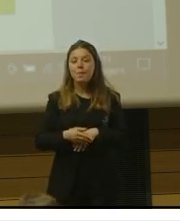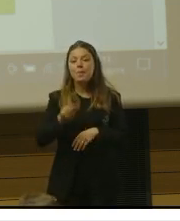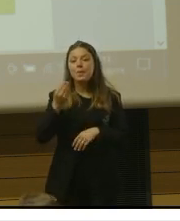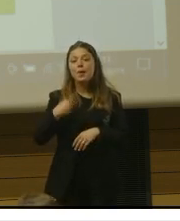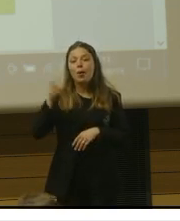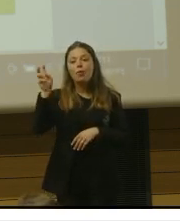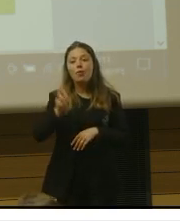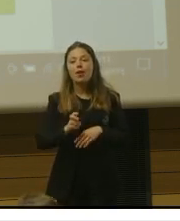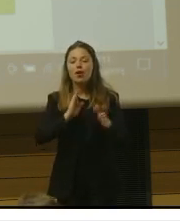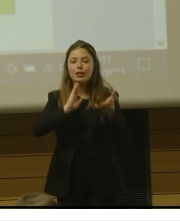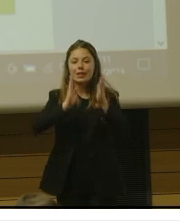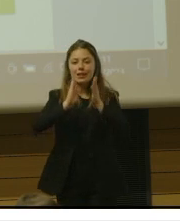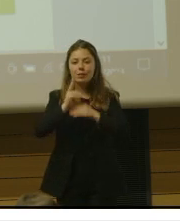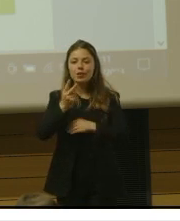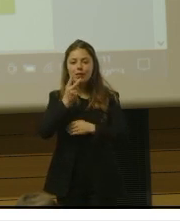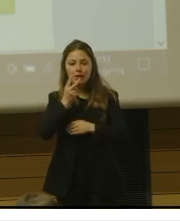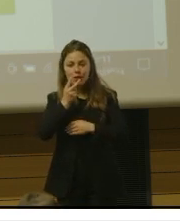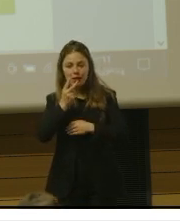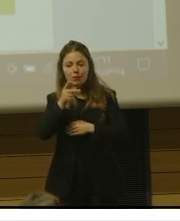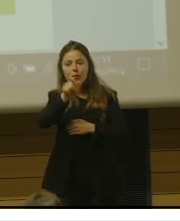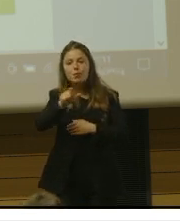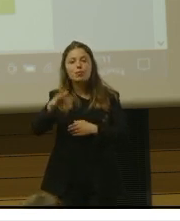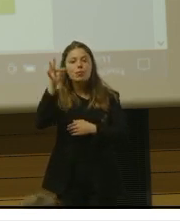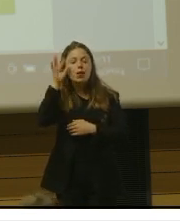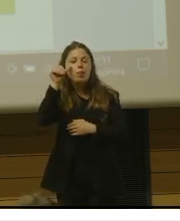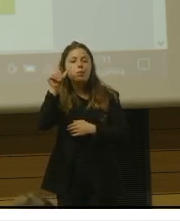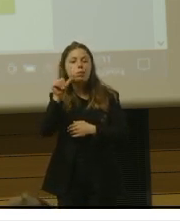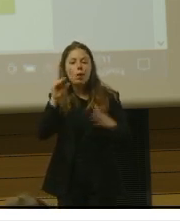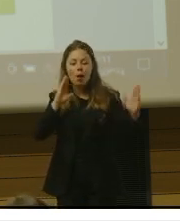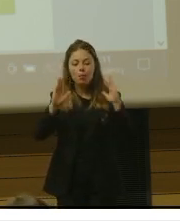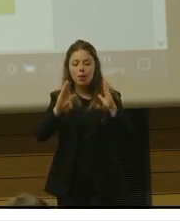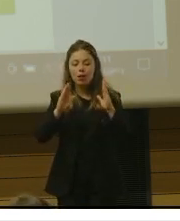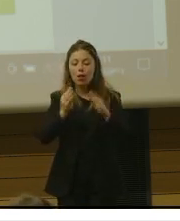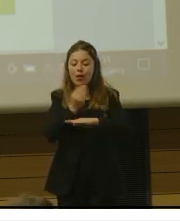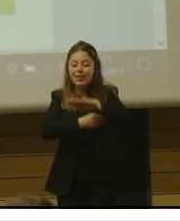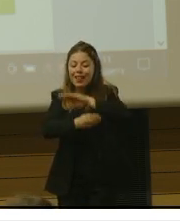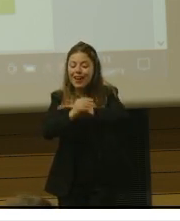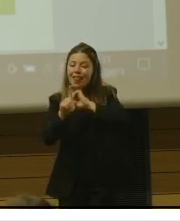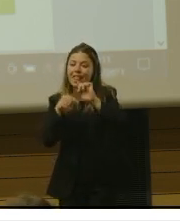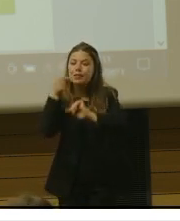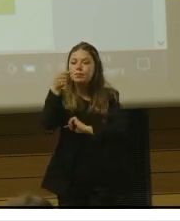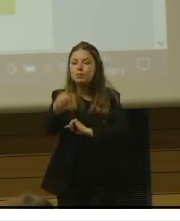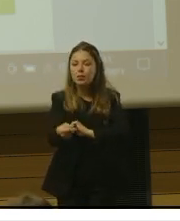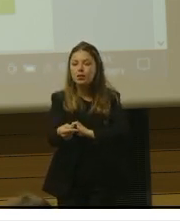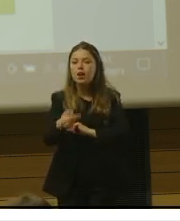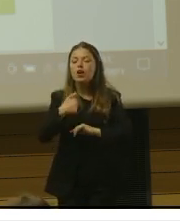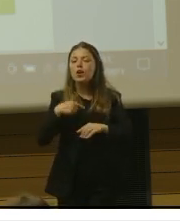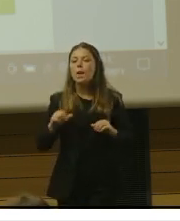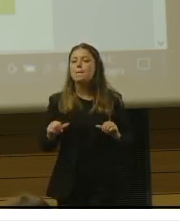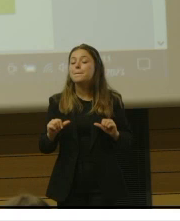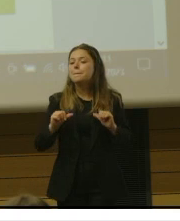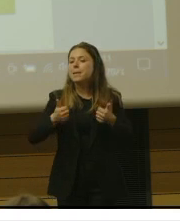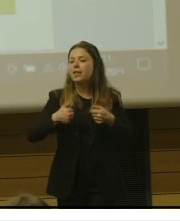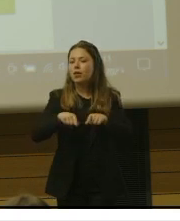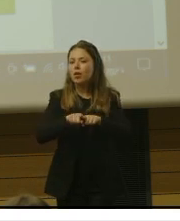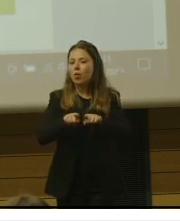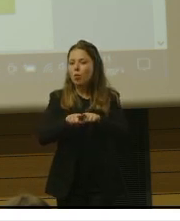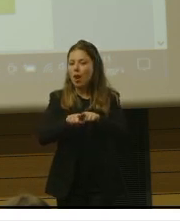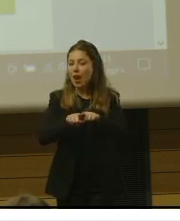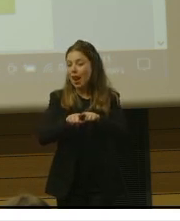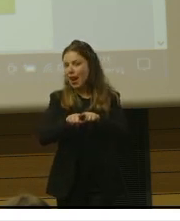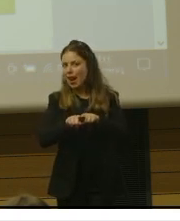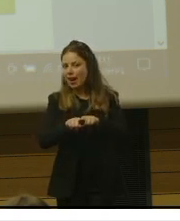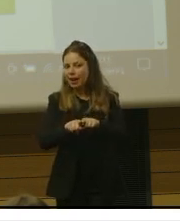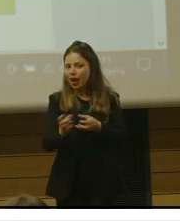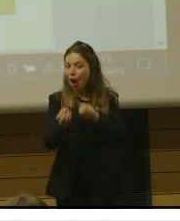a hablar del tratamiento del tabaquismo en mujeres embarazadas en periodo de posparto y empiezo ya haciendo un pequeño pues, spoiler, ¿no?, con